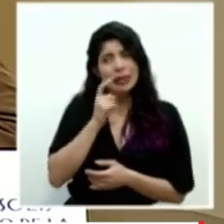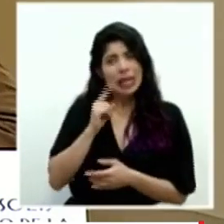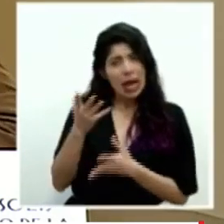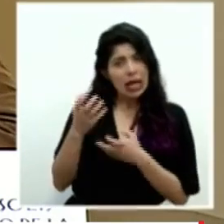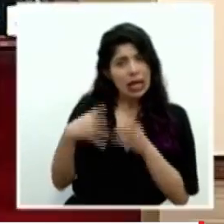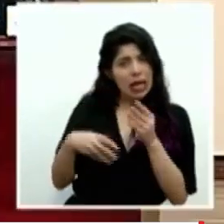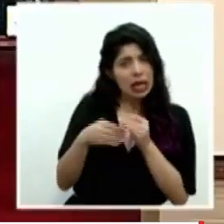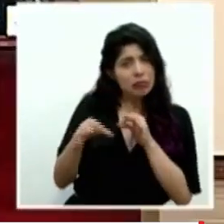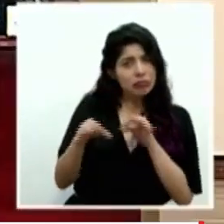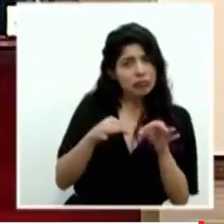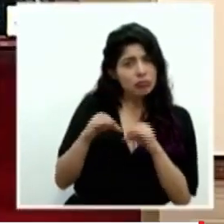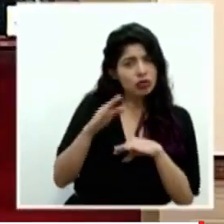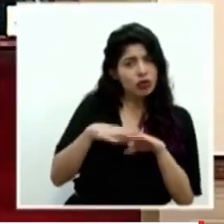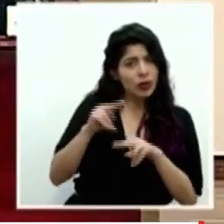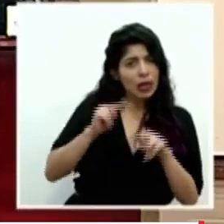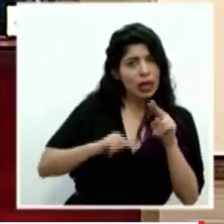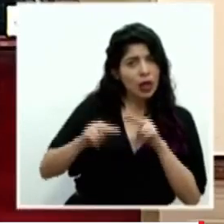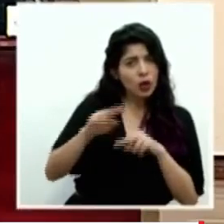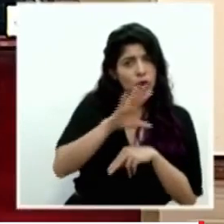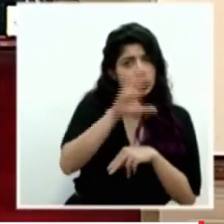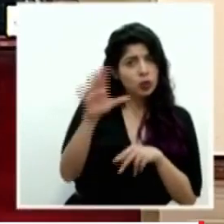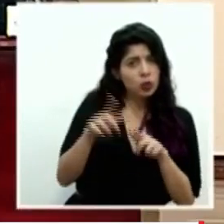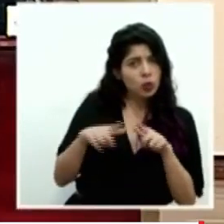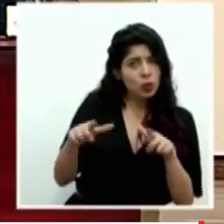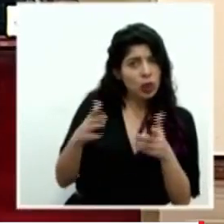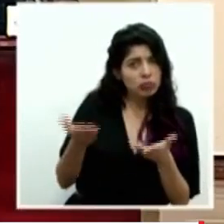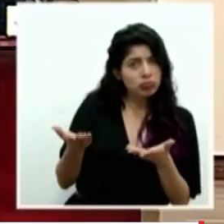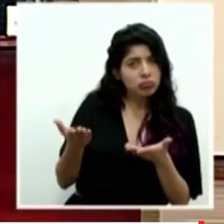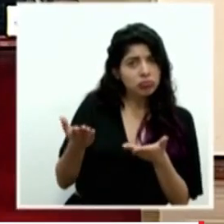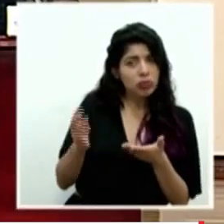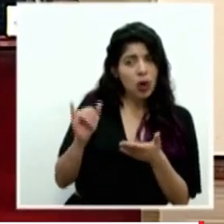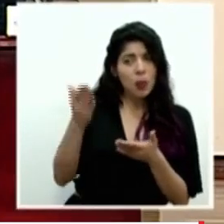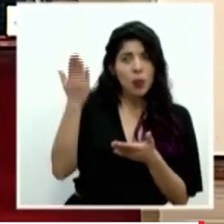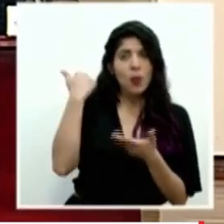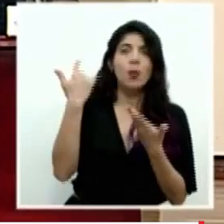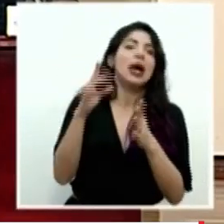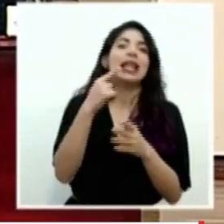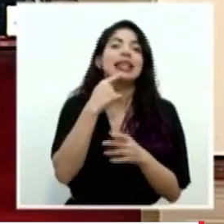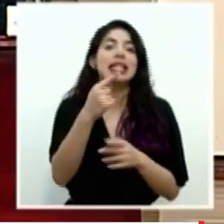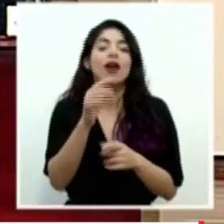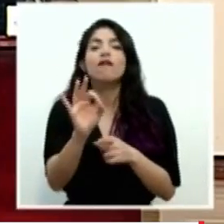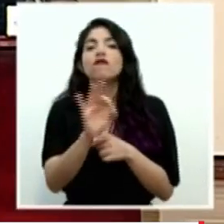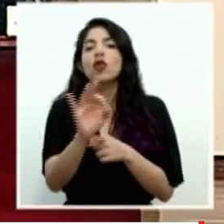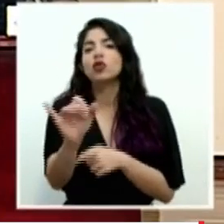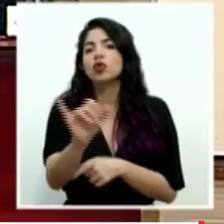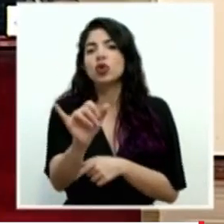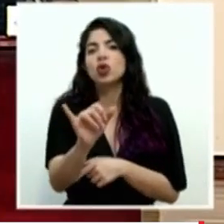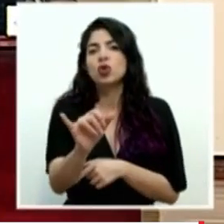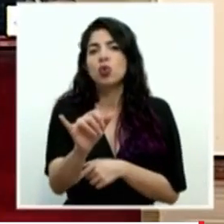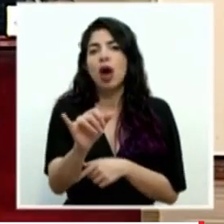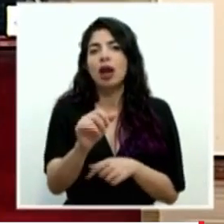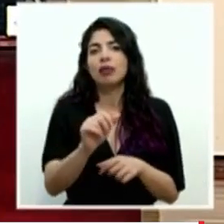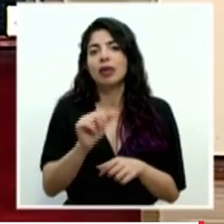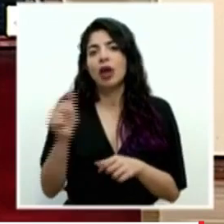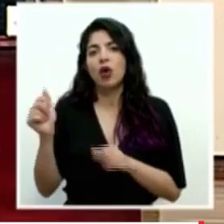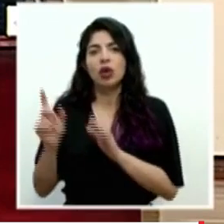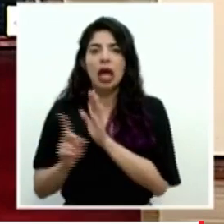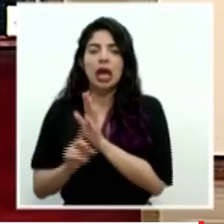quiere ampliar sobre el tema del comercio en estas zonas. Como mencioné anteriormente, opera igual que para el resto de las